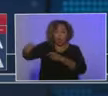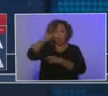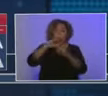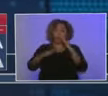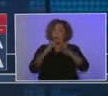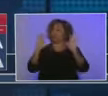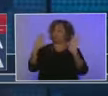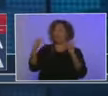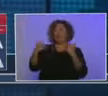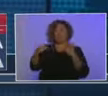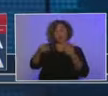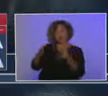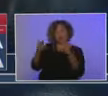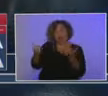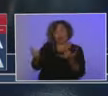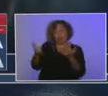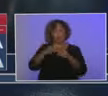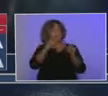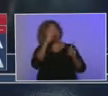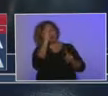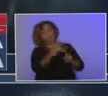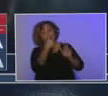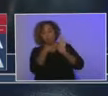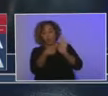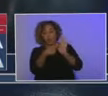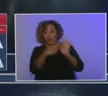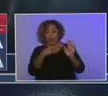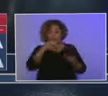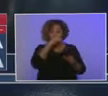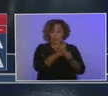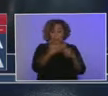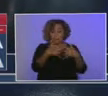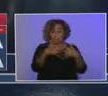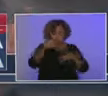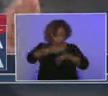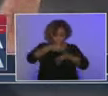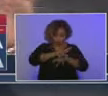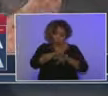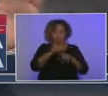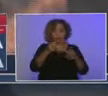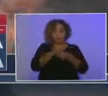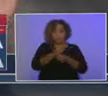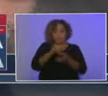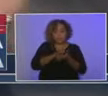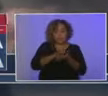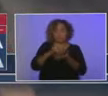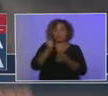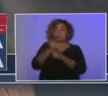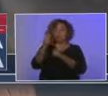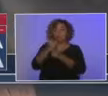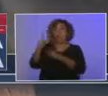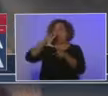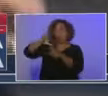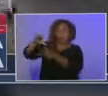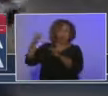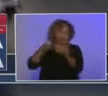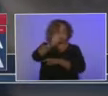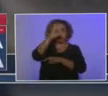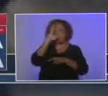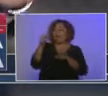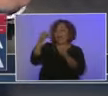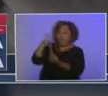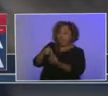Así que hay oportunidades. Pero por ejemplo, si establecen manufactureras en Puerto Rico, todos los años estamos expuestos a un huracán. Y